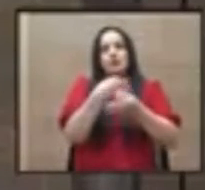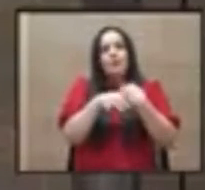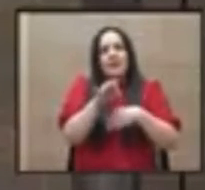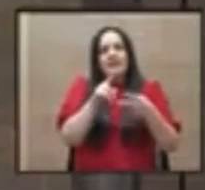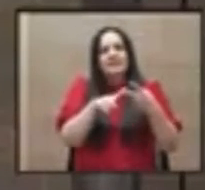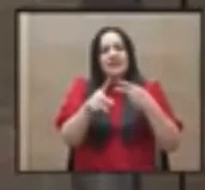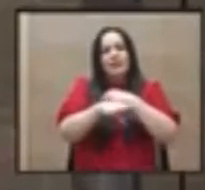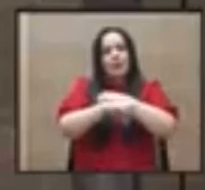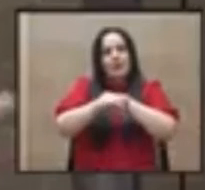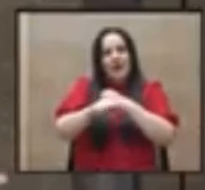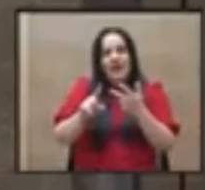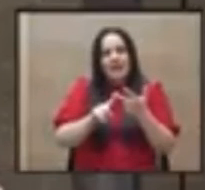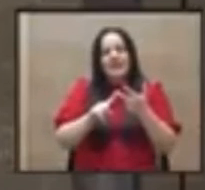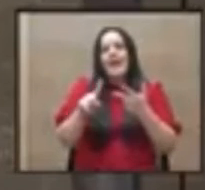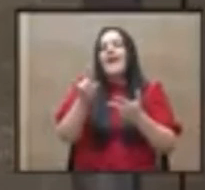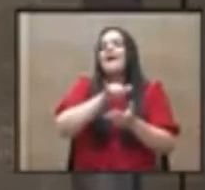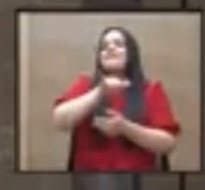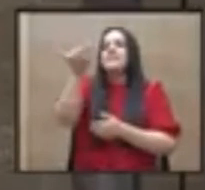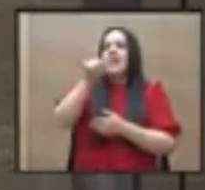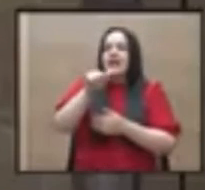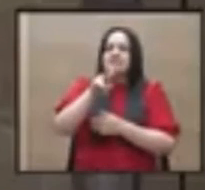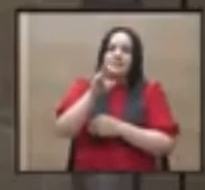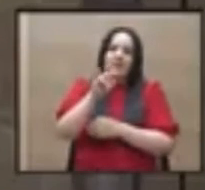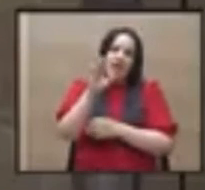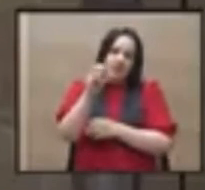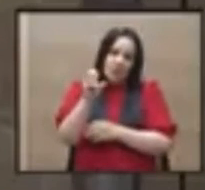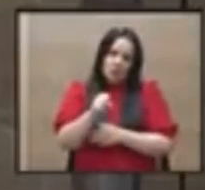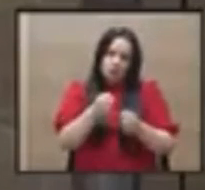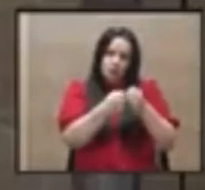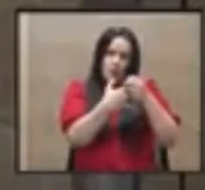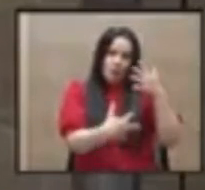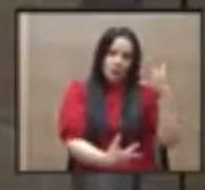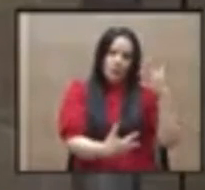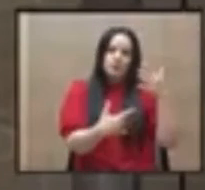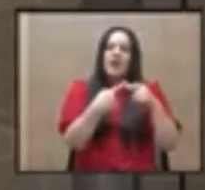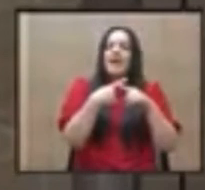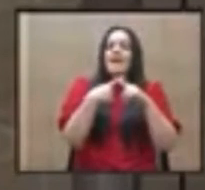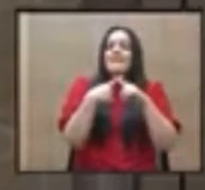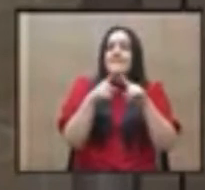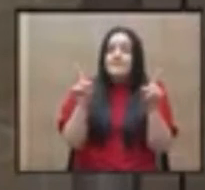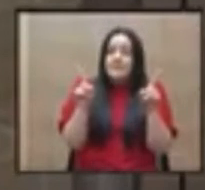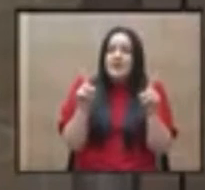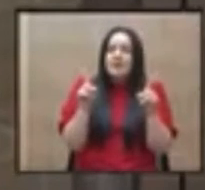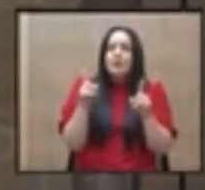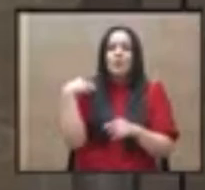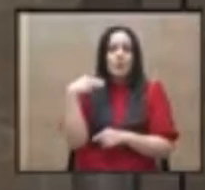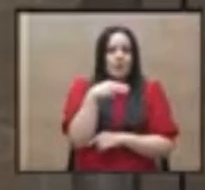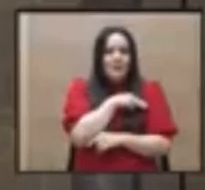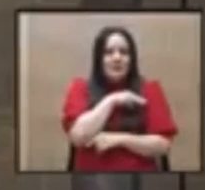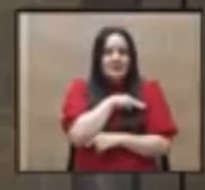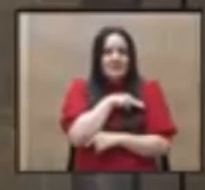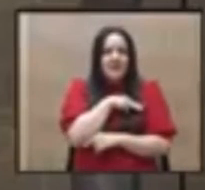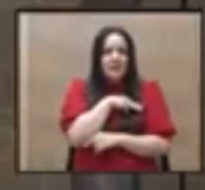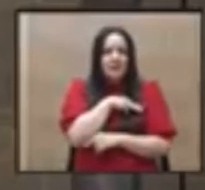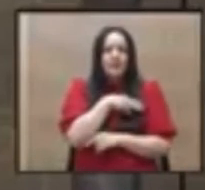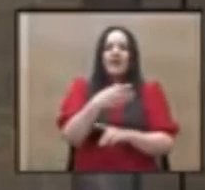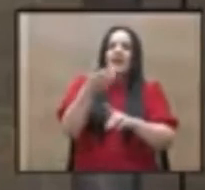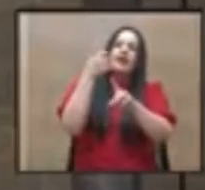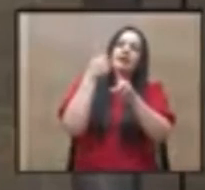propaganda, viajes y viáticos, entre otros. Y sin embargo, los ministerios, hasta el